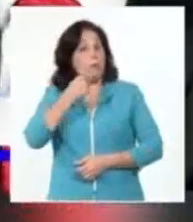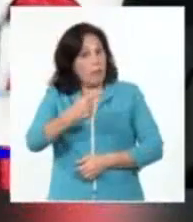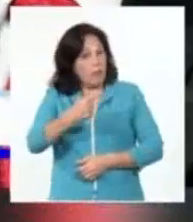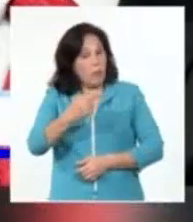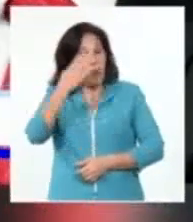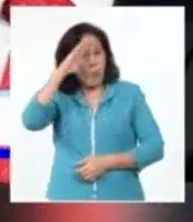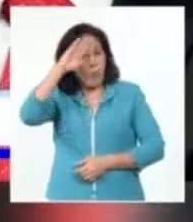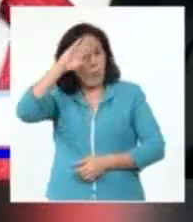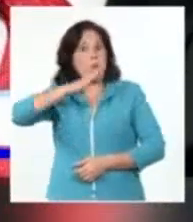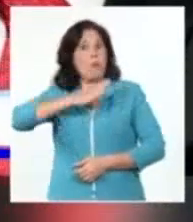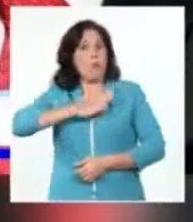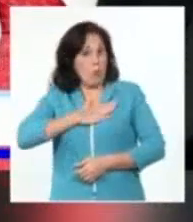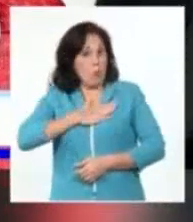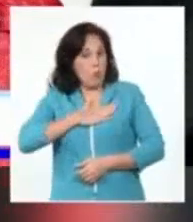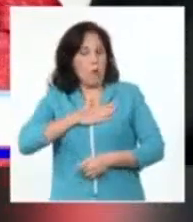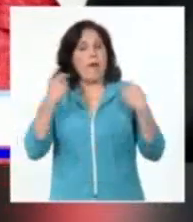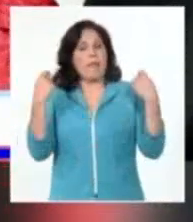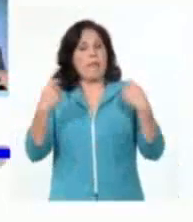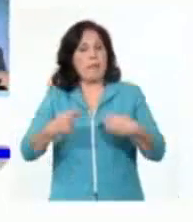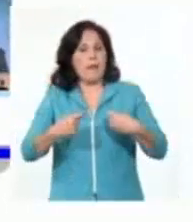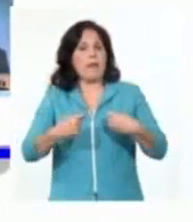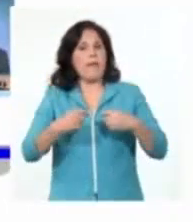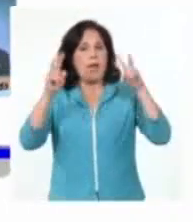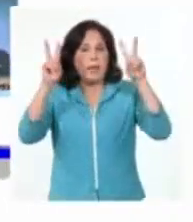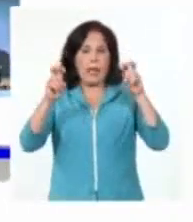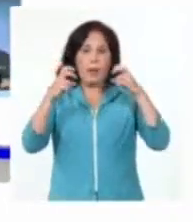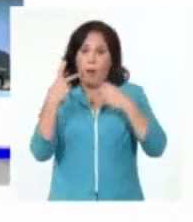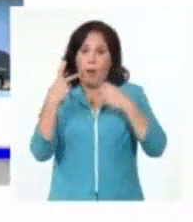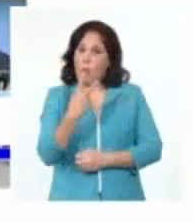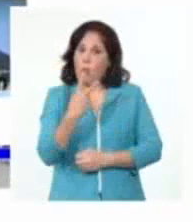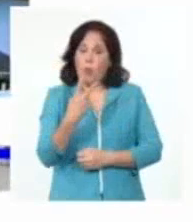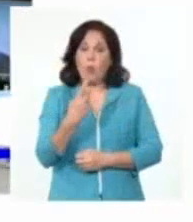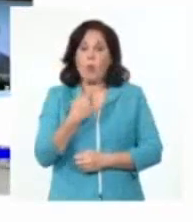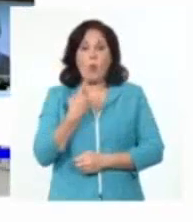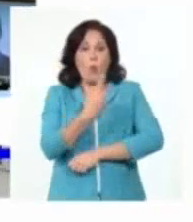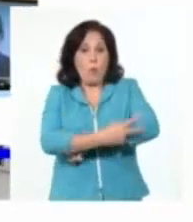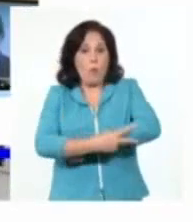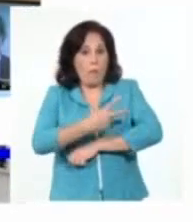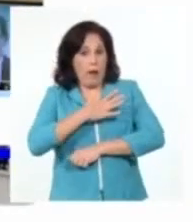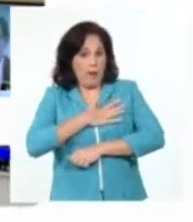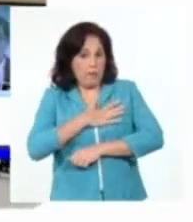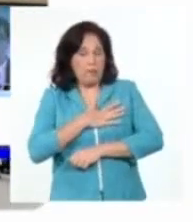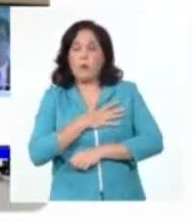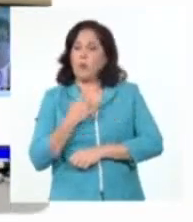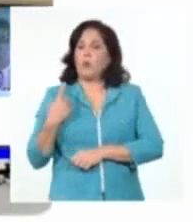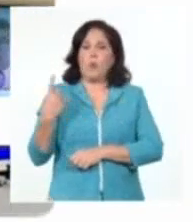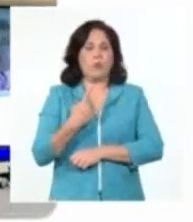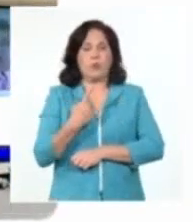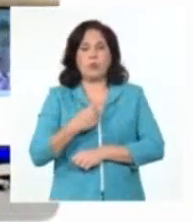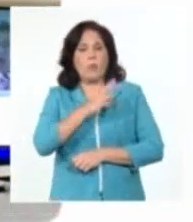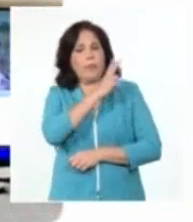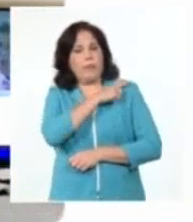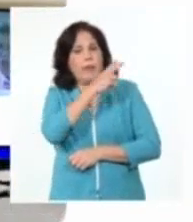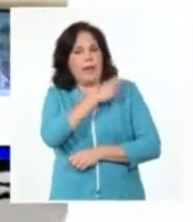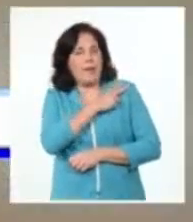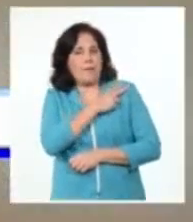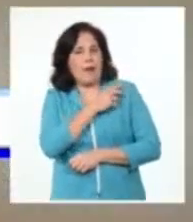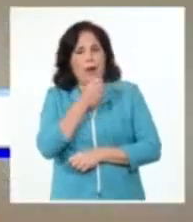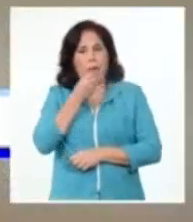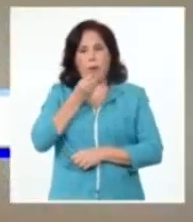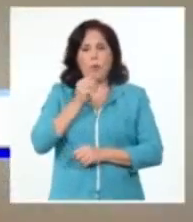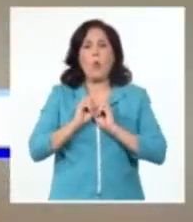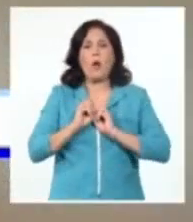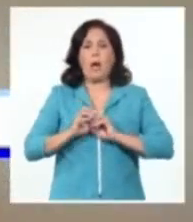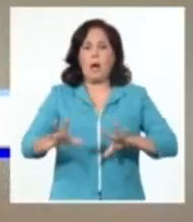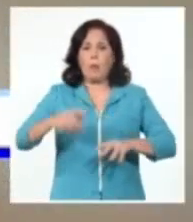nación caribeña con respecto a ambos temas. Ningún país está exento de retos ni tiene autoridad para considerarse paradigma